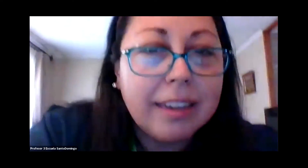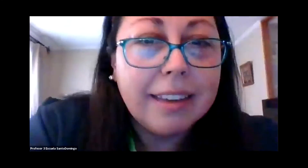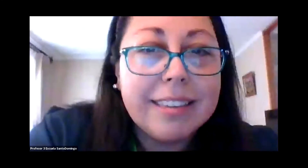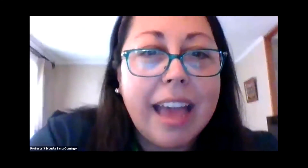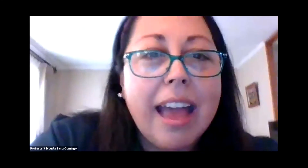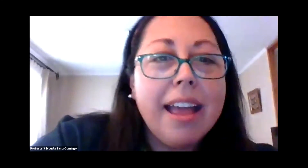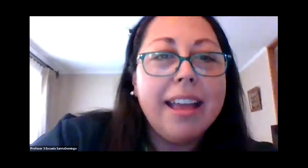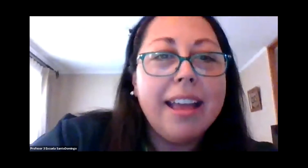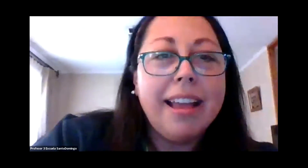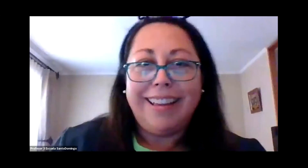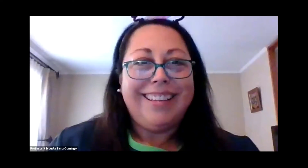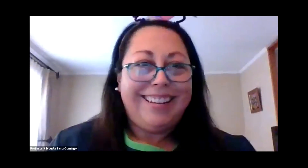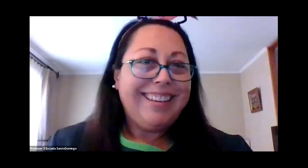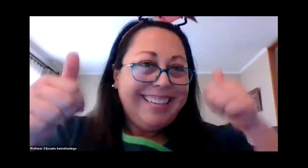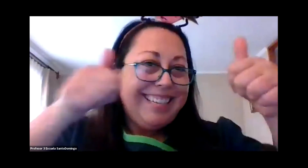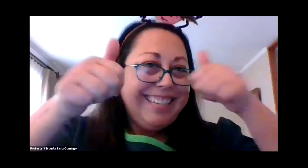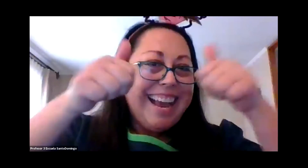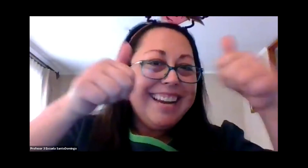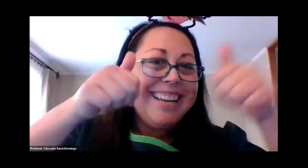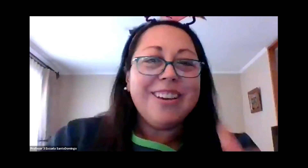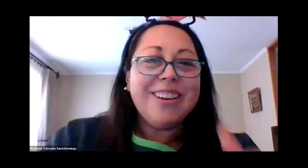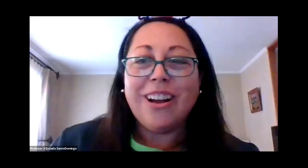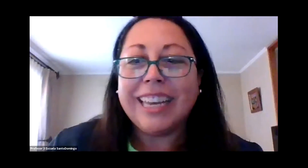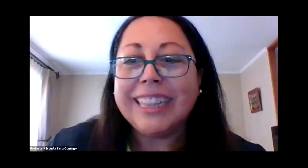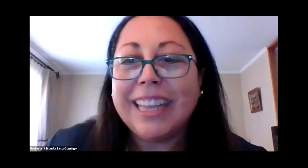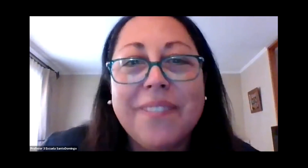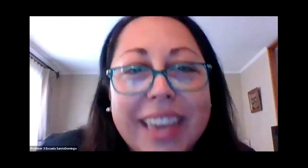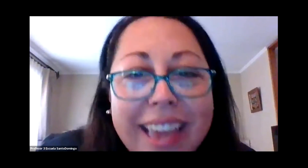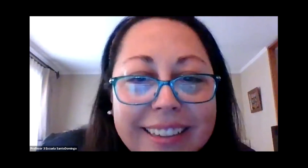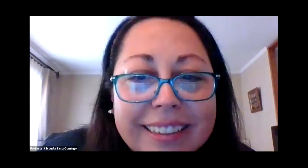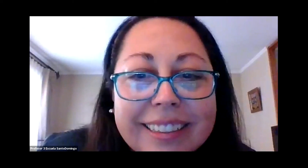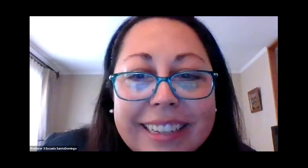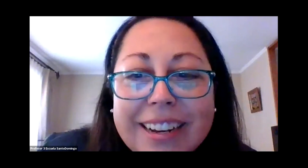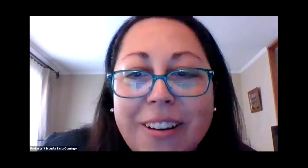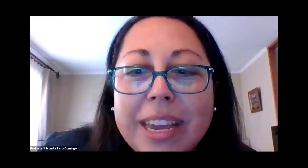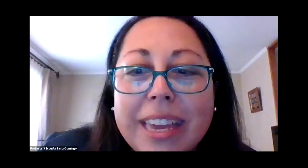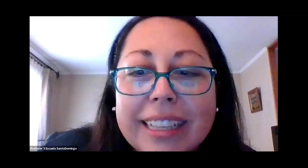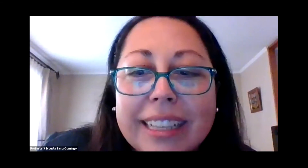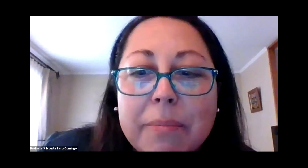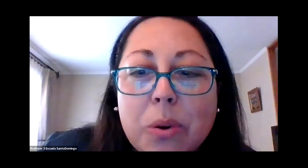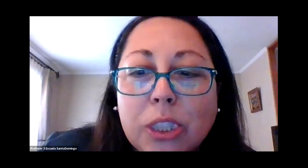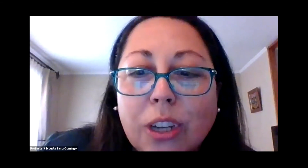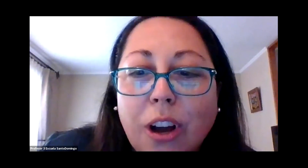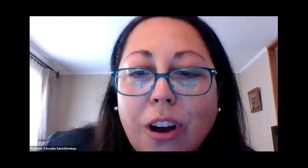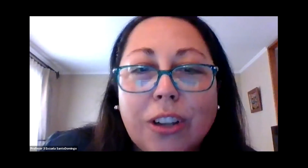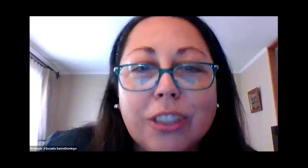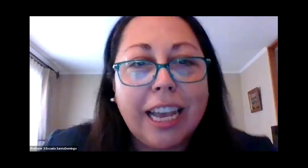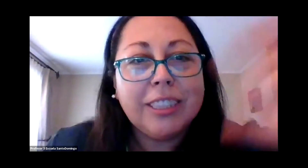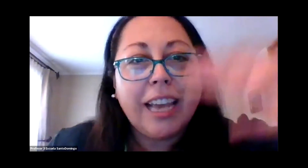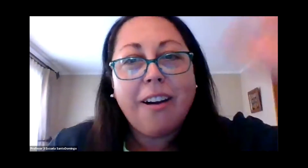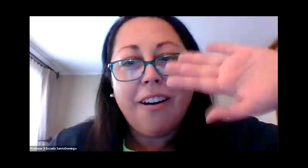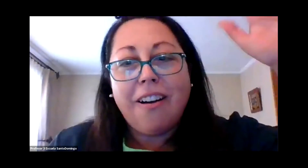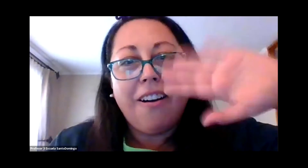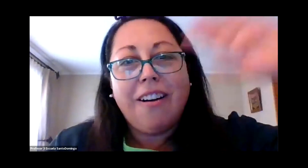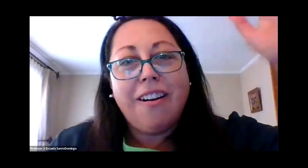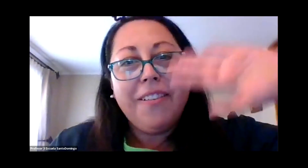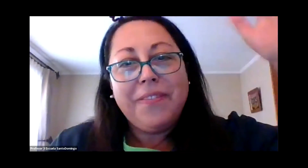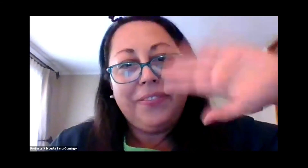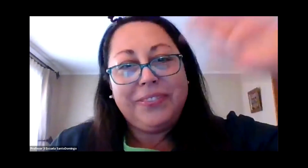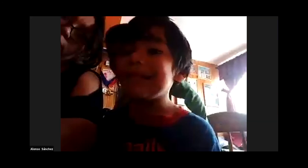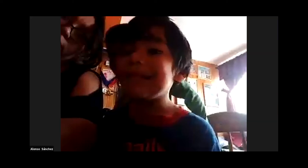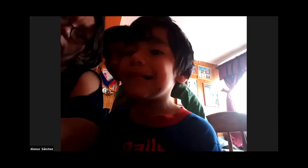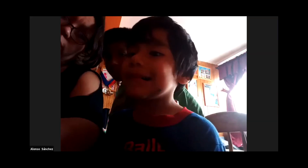secreto, ¿ya? ¿Ya? Ya, niños, estén bien. Cuídense mucho. Yeah. Chao,